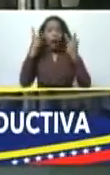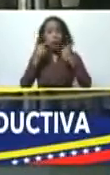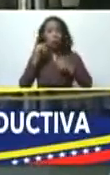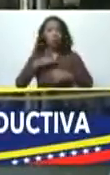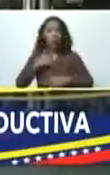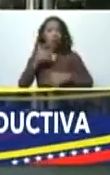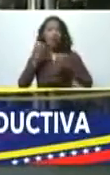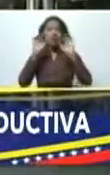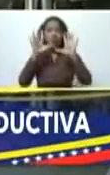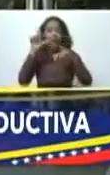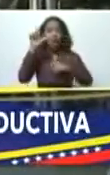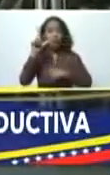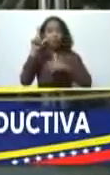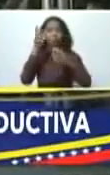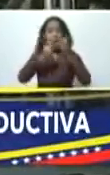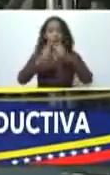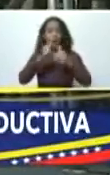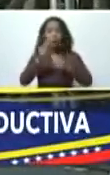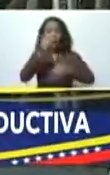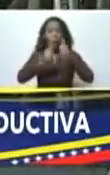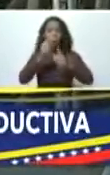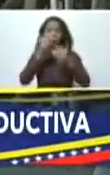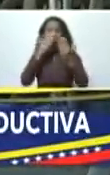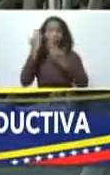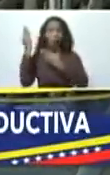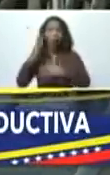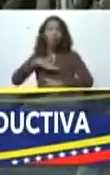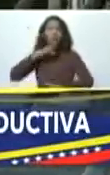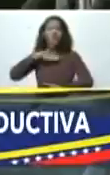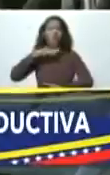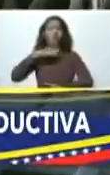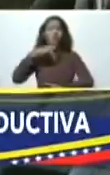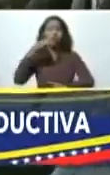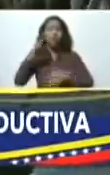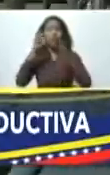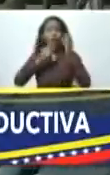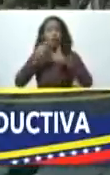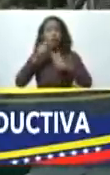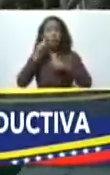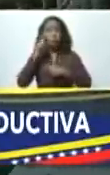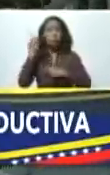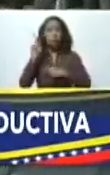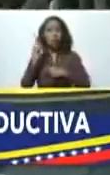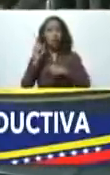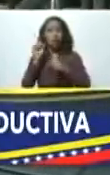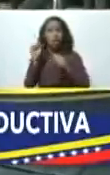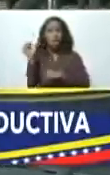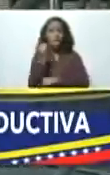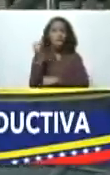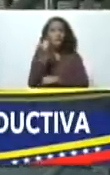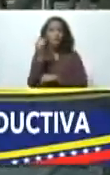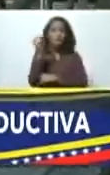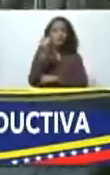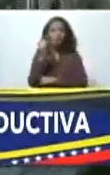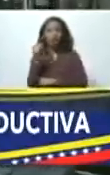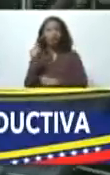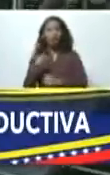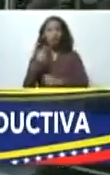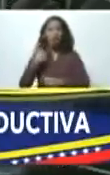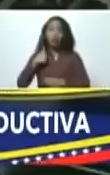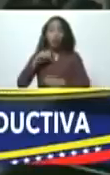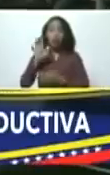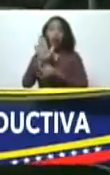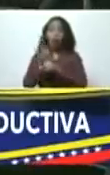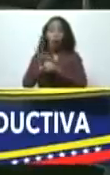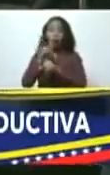10 litros de leche. No, es una guarda, de las más pues, productivas. Miren cómo está cargadita, está... Es una está arisca, vale. Está arisca, tiene que calmarla. Puede